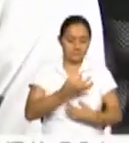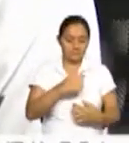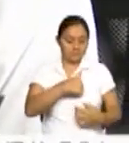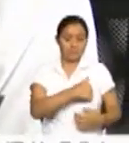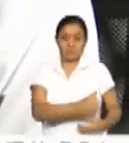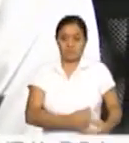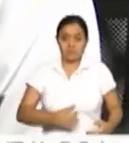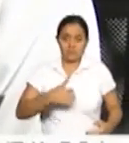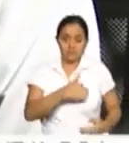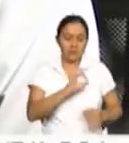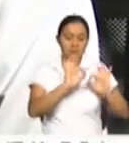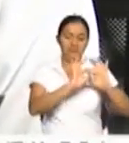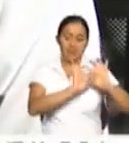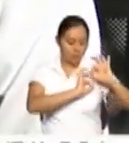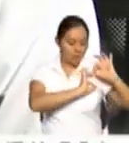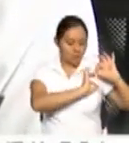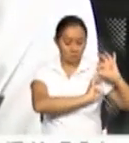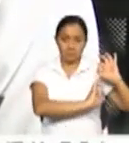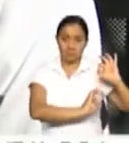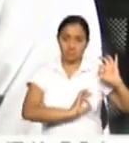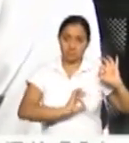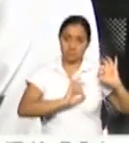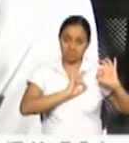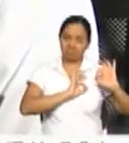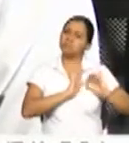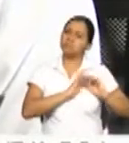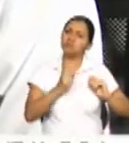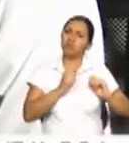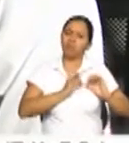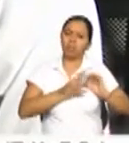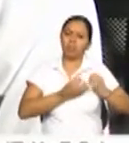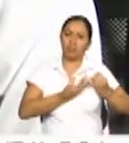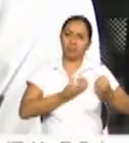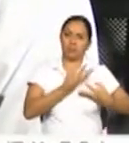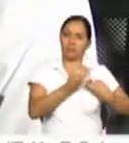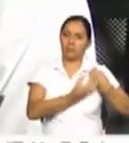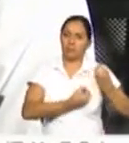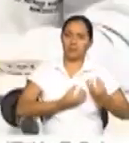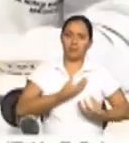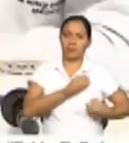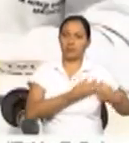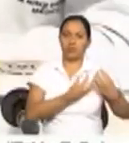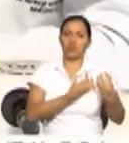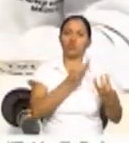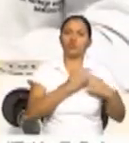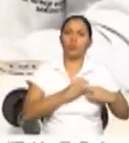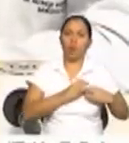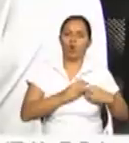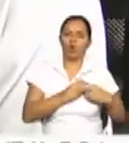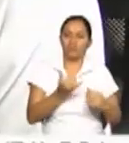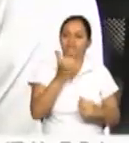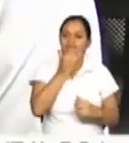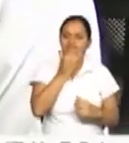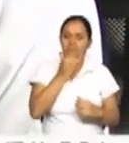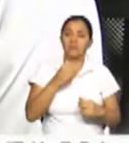glándula mamaria, que se transforman, se multiplican anárquicamente y forman tumores malignos. ¿Y cuáles son sus causas?